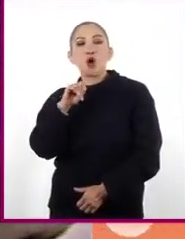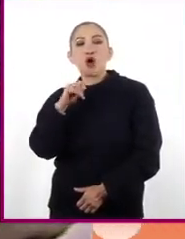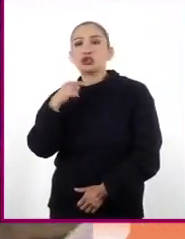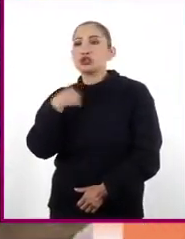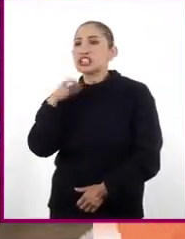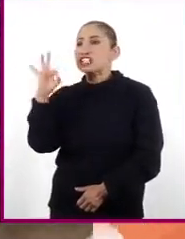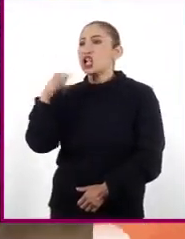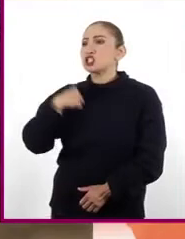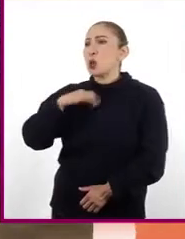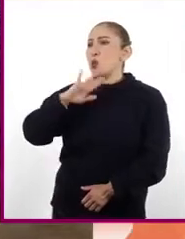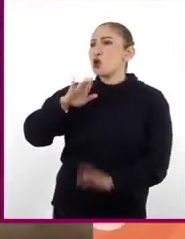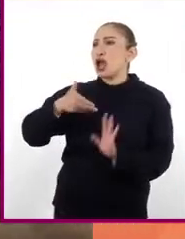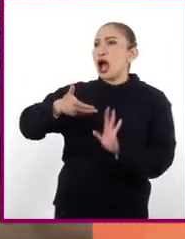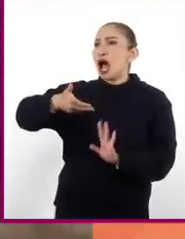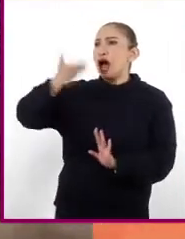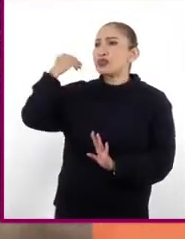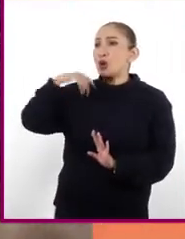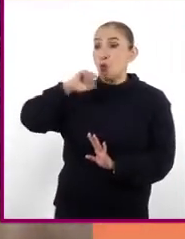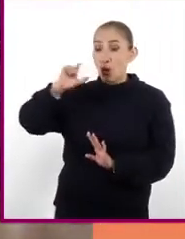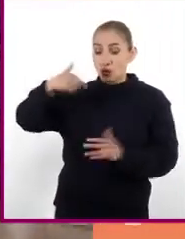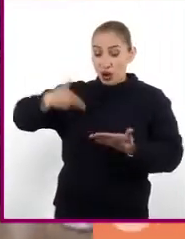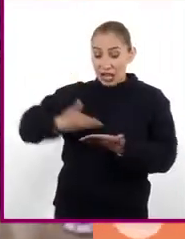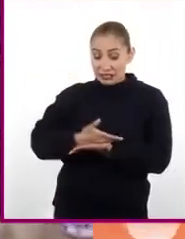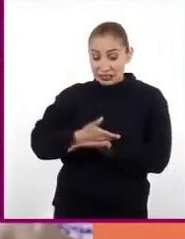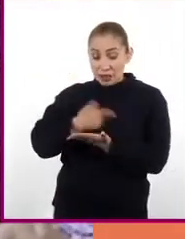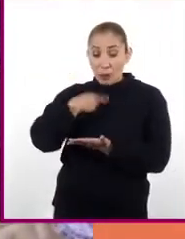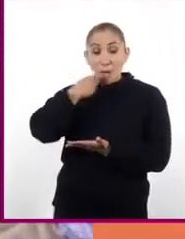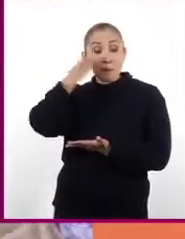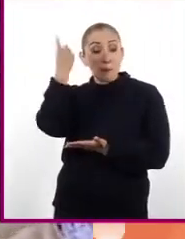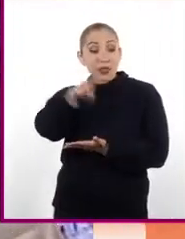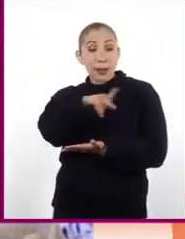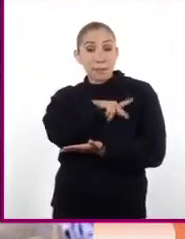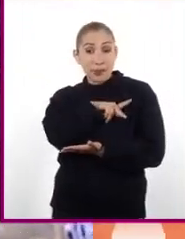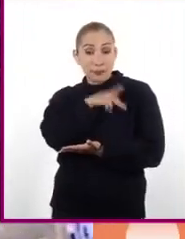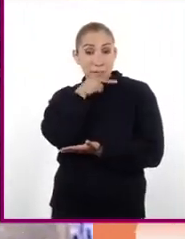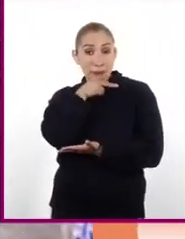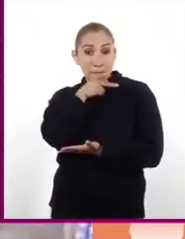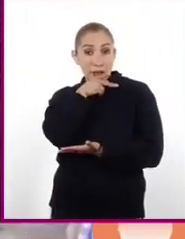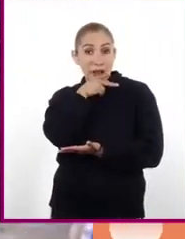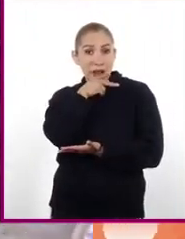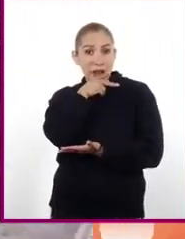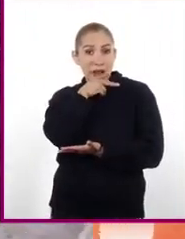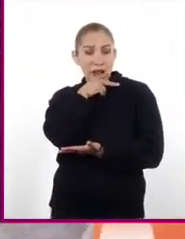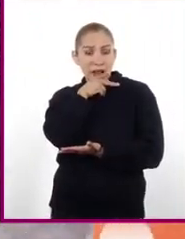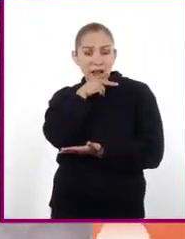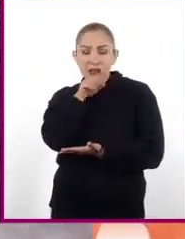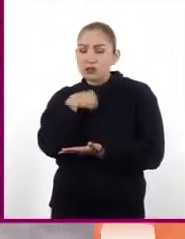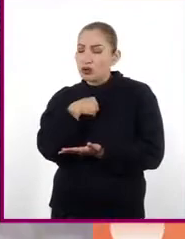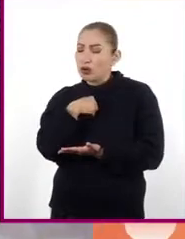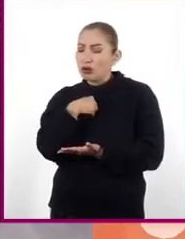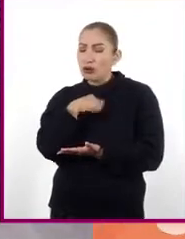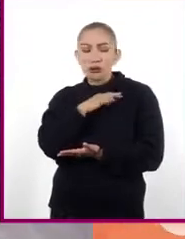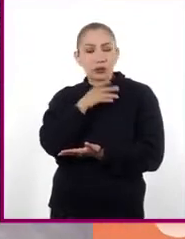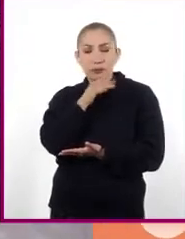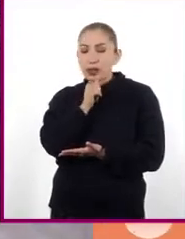Si hubiera muerto entonces, enseguida de nacer, como lo dispuso mi padre, no habría dado lugar